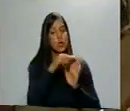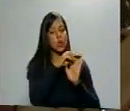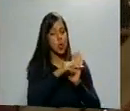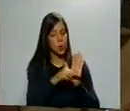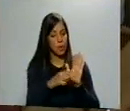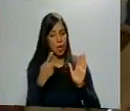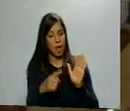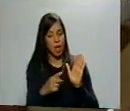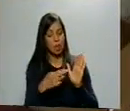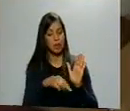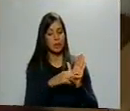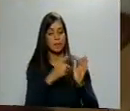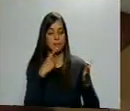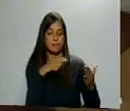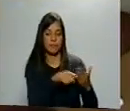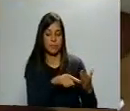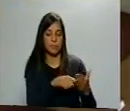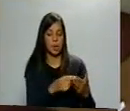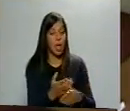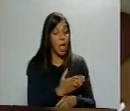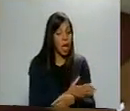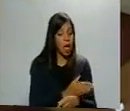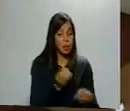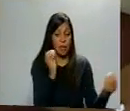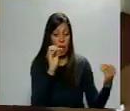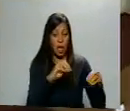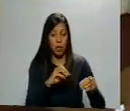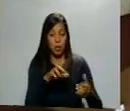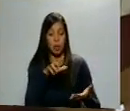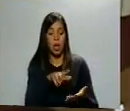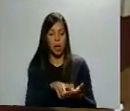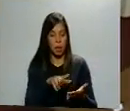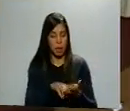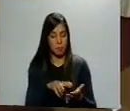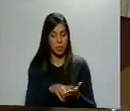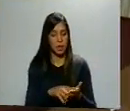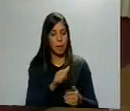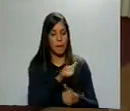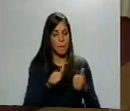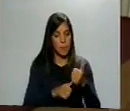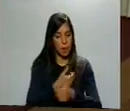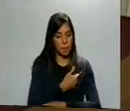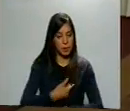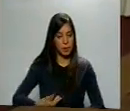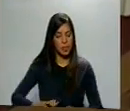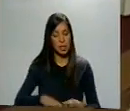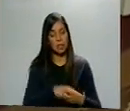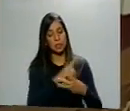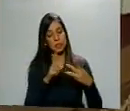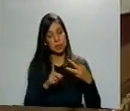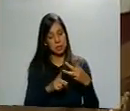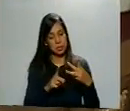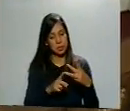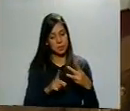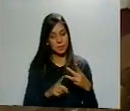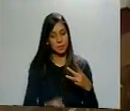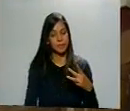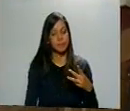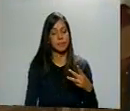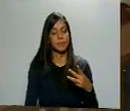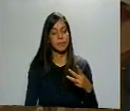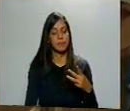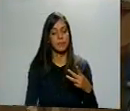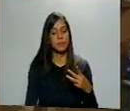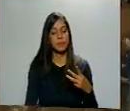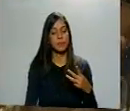interno, al cual adoptarán previa aprobación de la Vicepresidencia Ejecutiva de la República. Tercero, a los fines